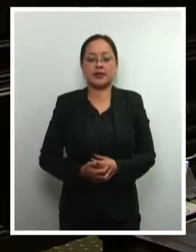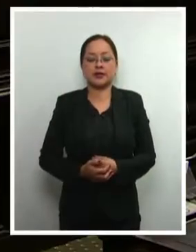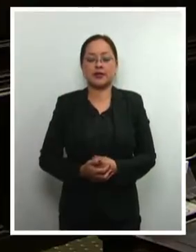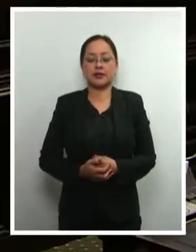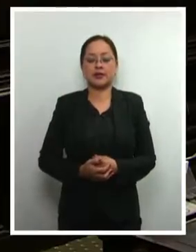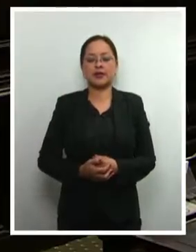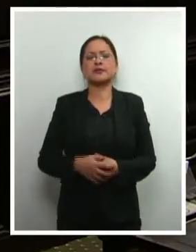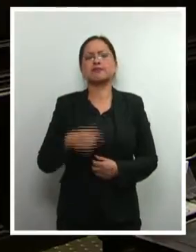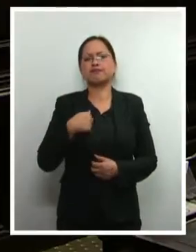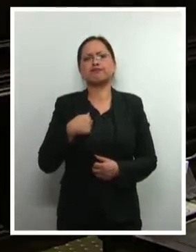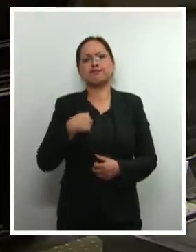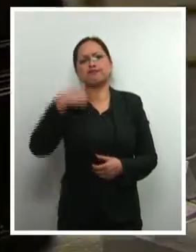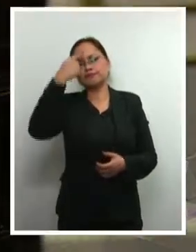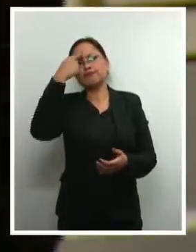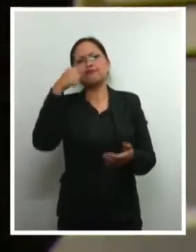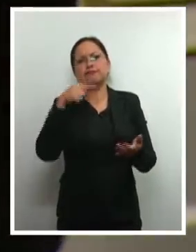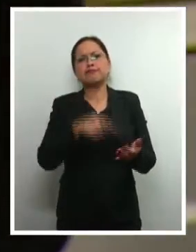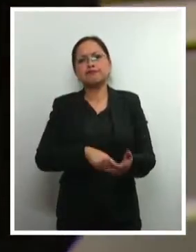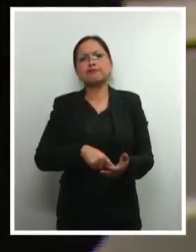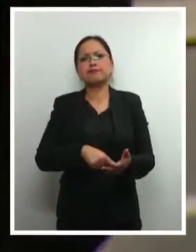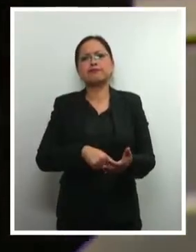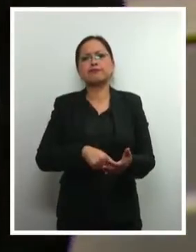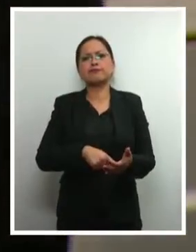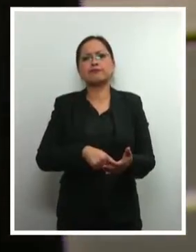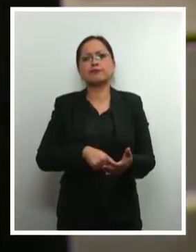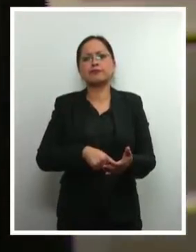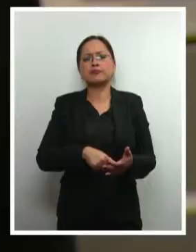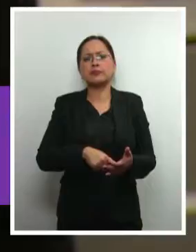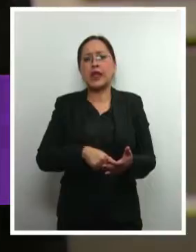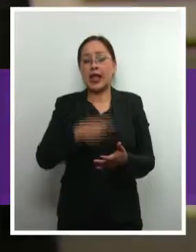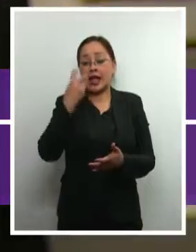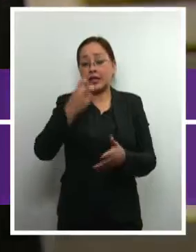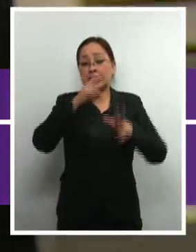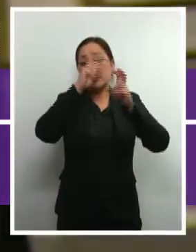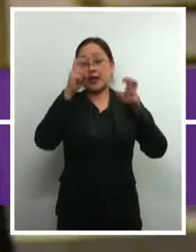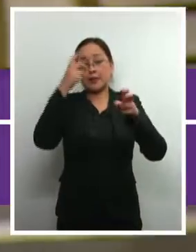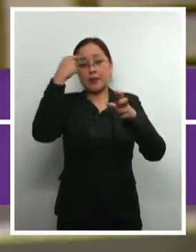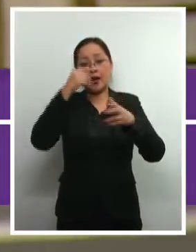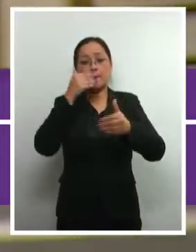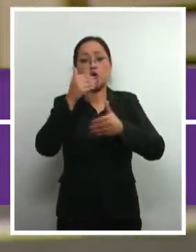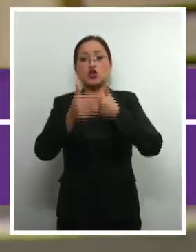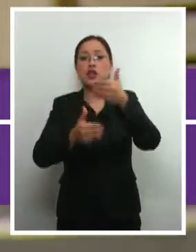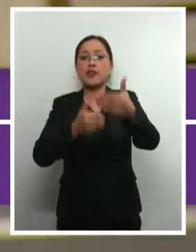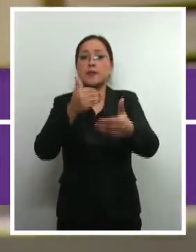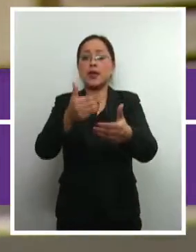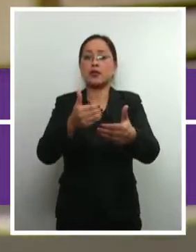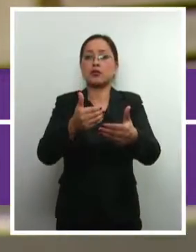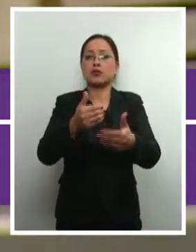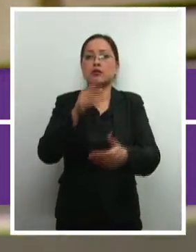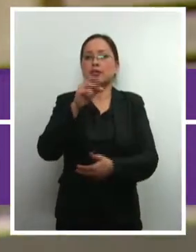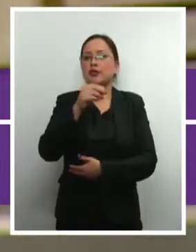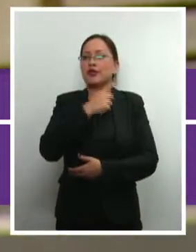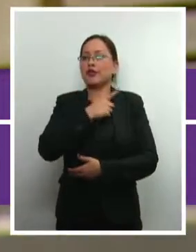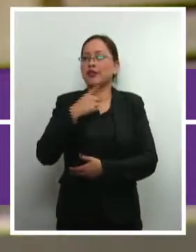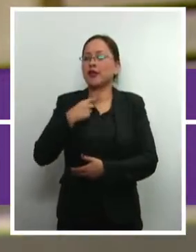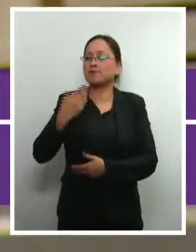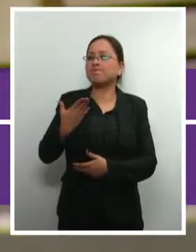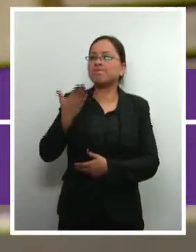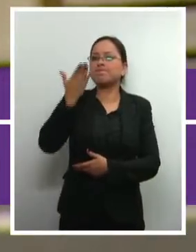Yo creo que si estas cosas son de procedimiento, entonces no tenía por qué haber